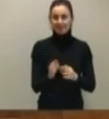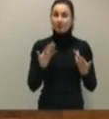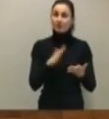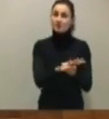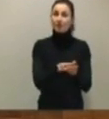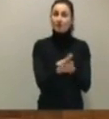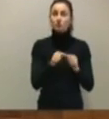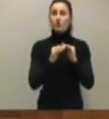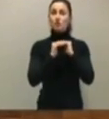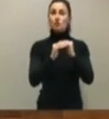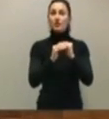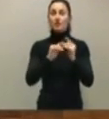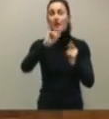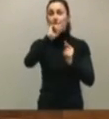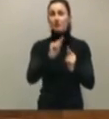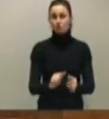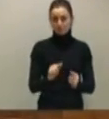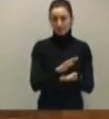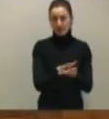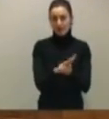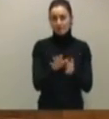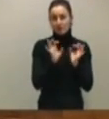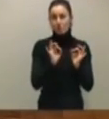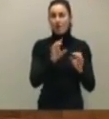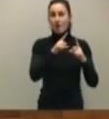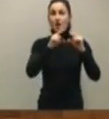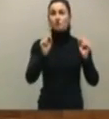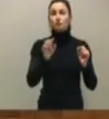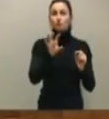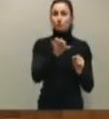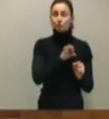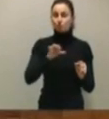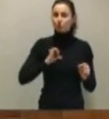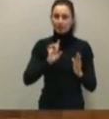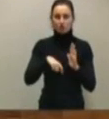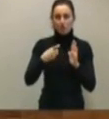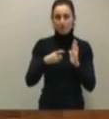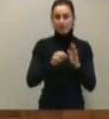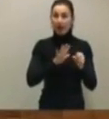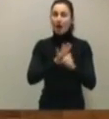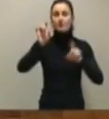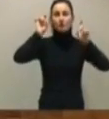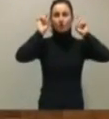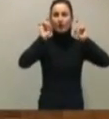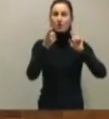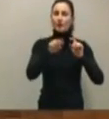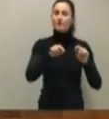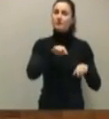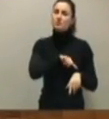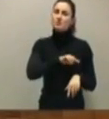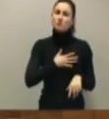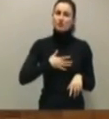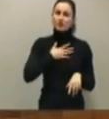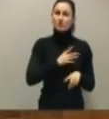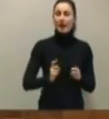estamos hablando de la sostenibilidad presupuestaria misma del conjunto de nuestra comunidad. Y en el ámbito de la educación también estamos